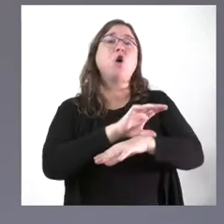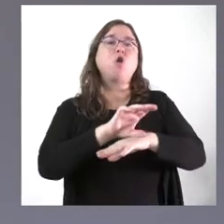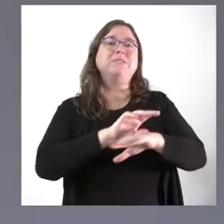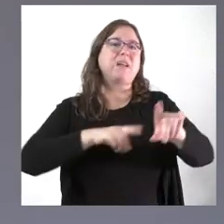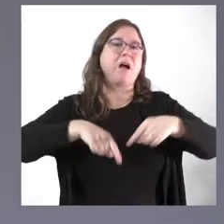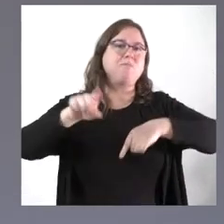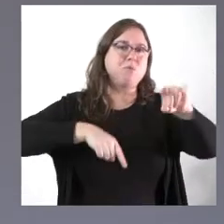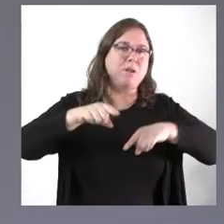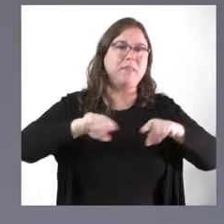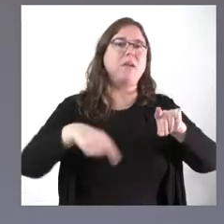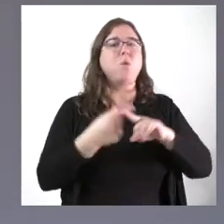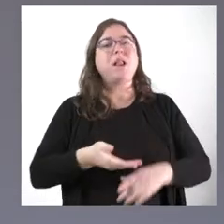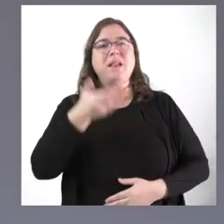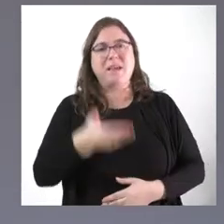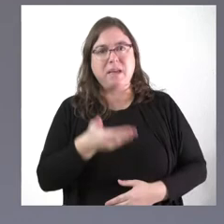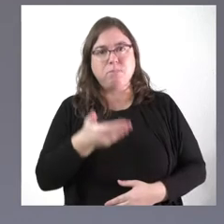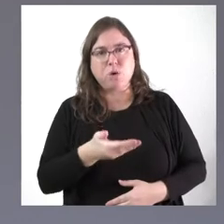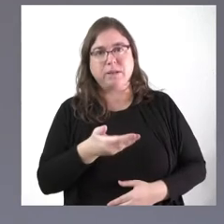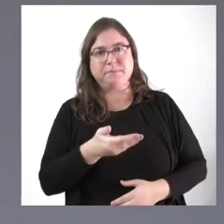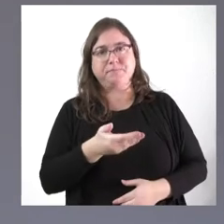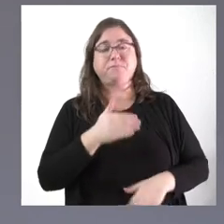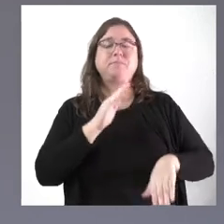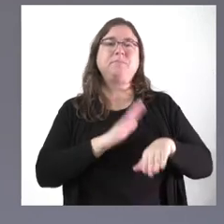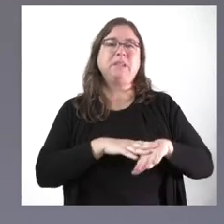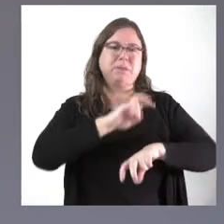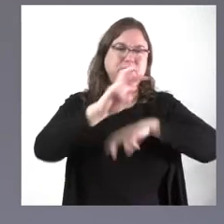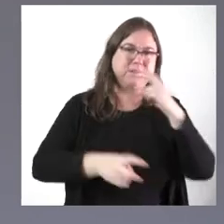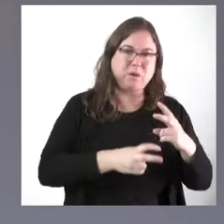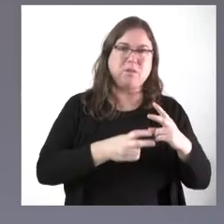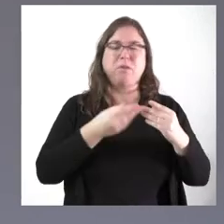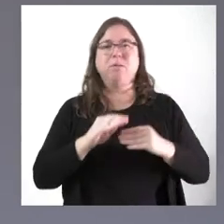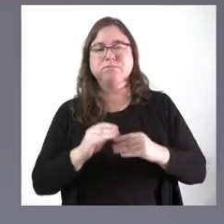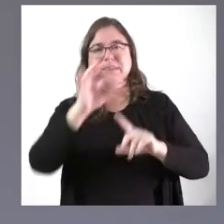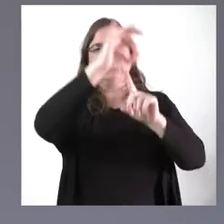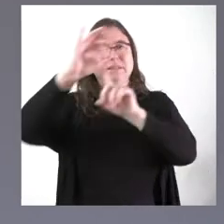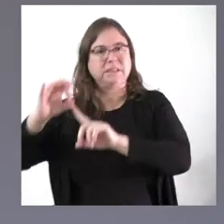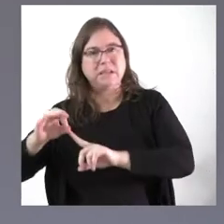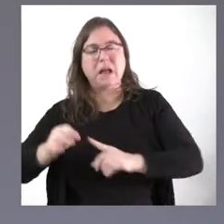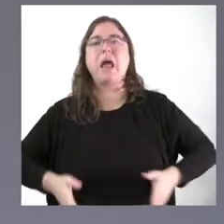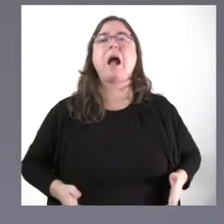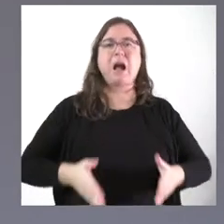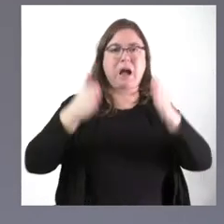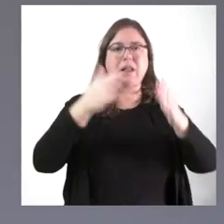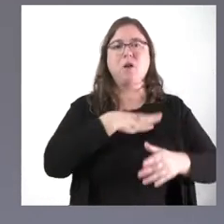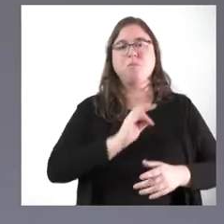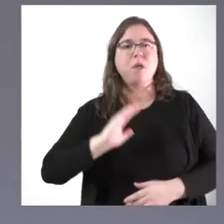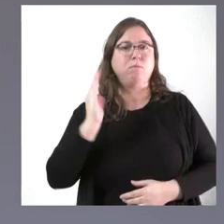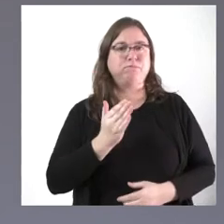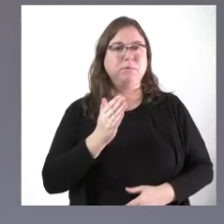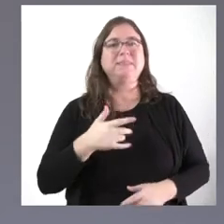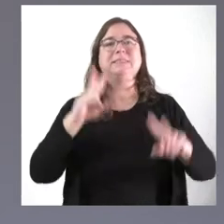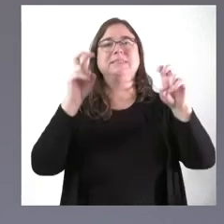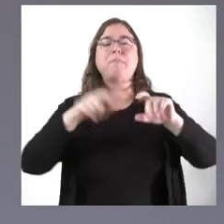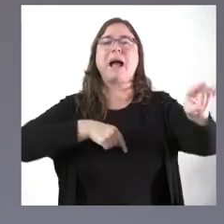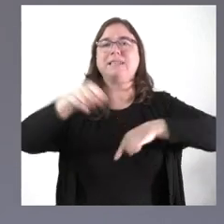también tiene un catálogo importante de actuaciones en restauración en de señalización en las carreteras que pudieron estar afectadas en materia